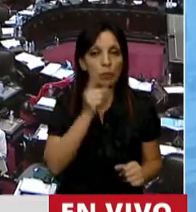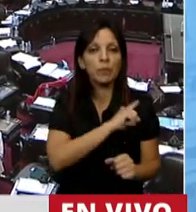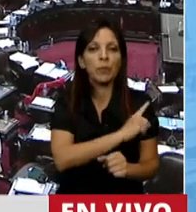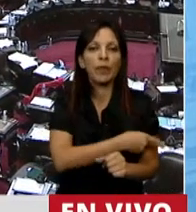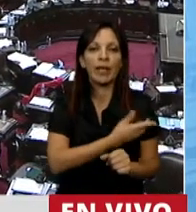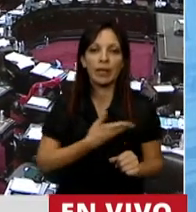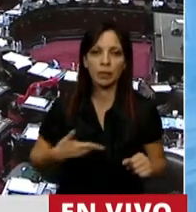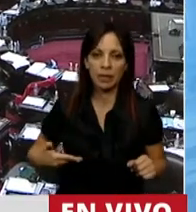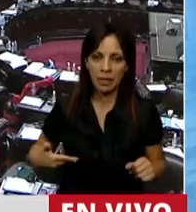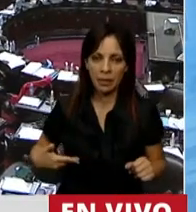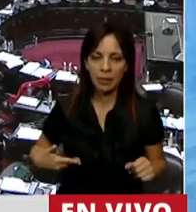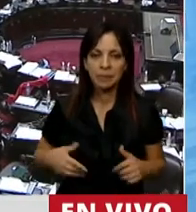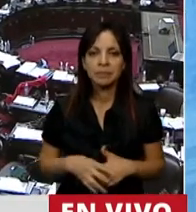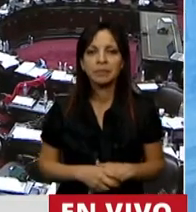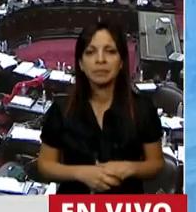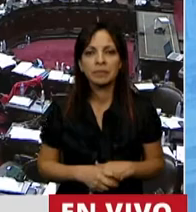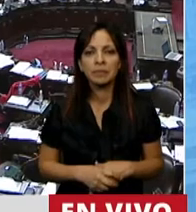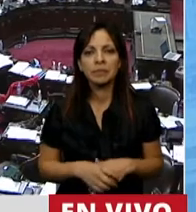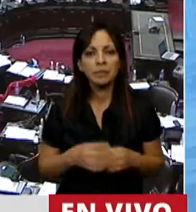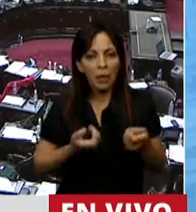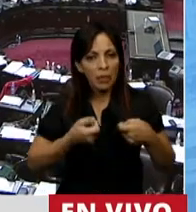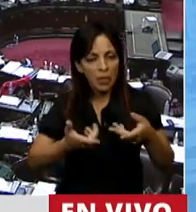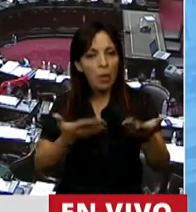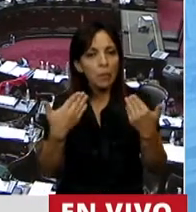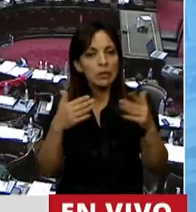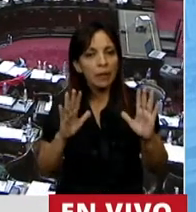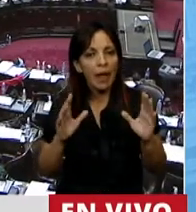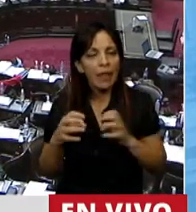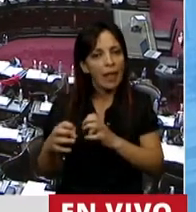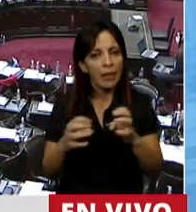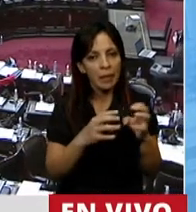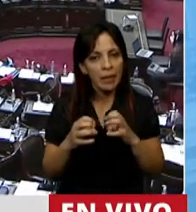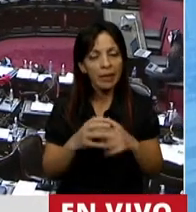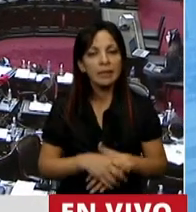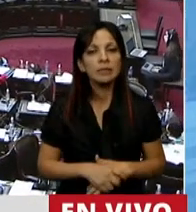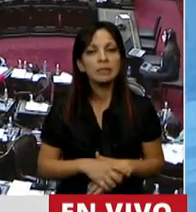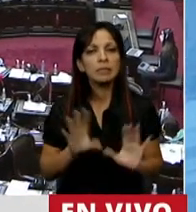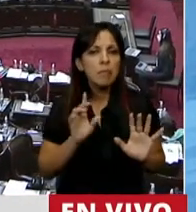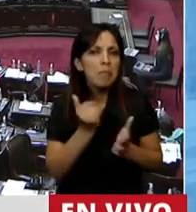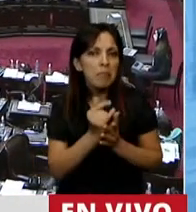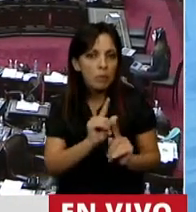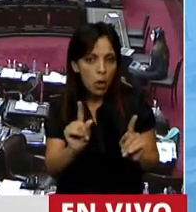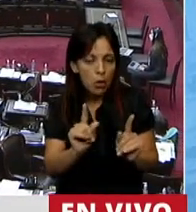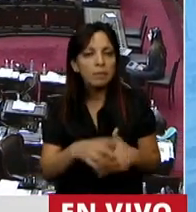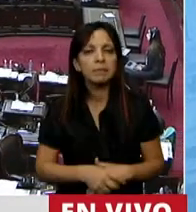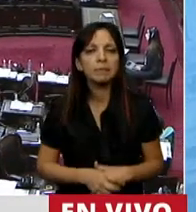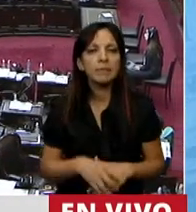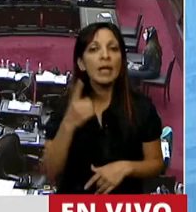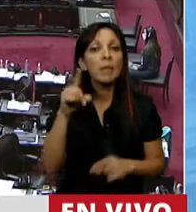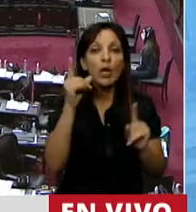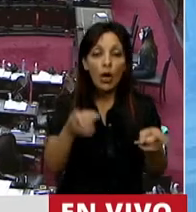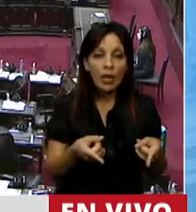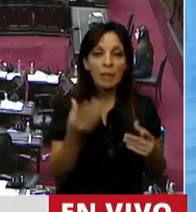Ejecutivo habilitó este debate, y no es poco, pero también teníamos un Ministerio